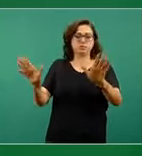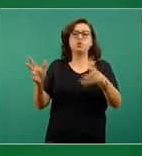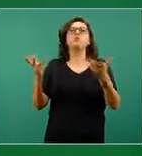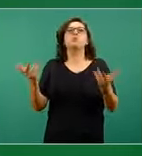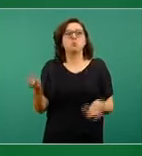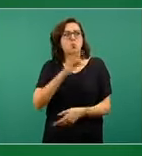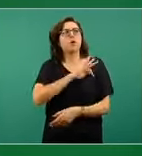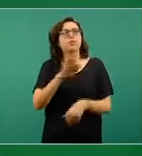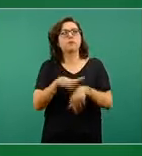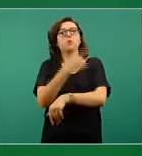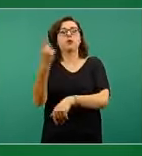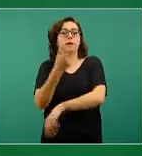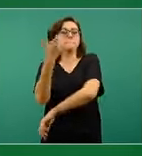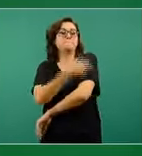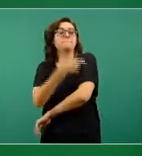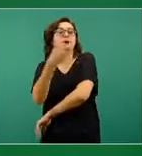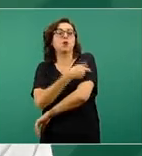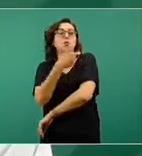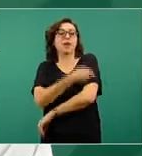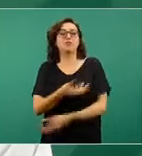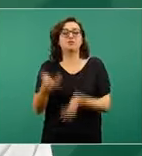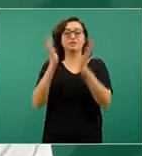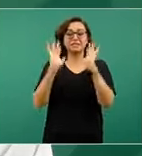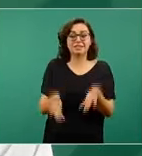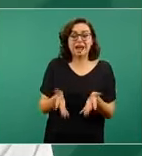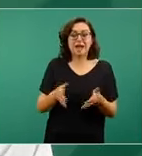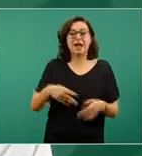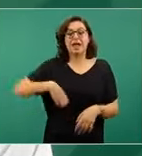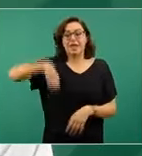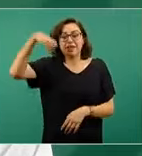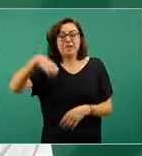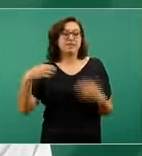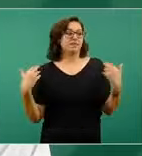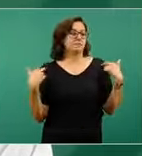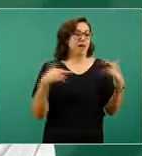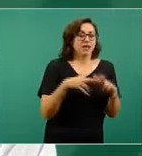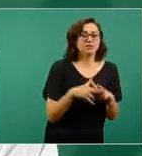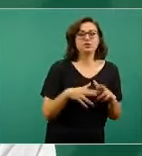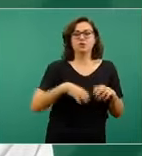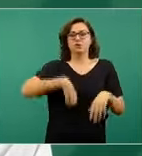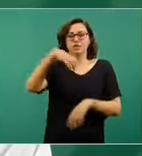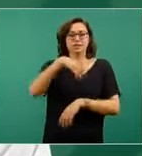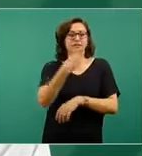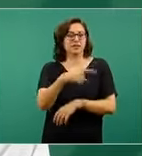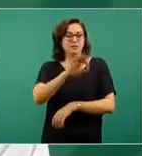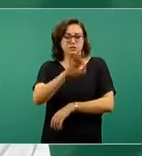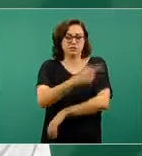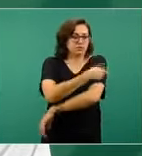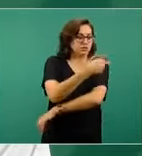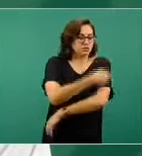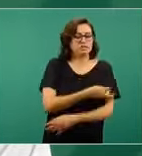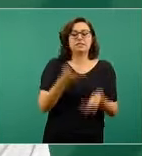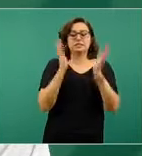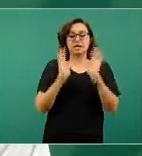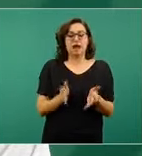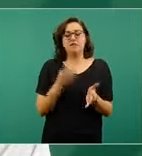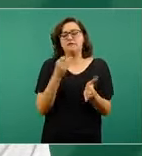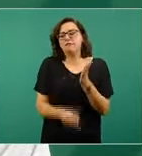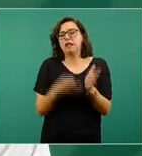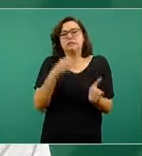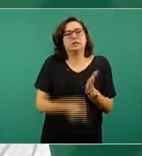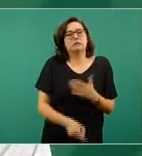y prácticamente la cobertura completa también del personal educativo. Nos faltan un poco más de 6,000 aplicaciones